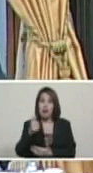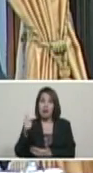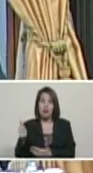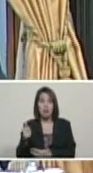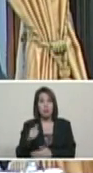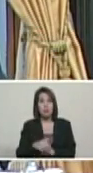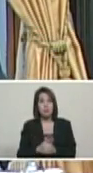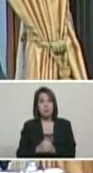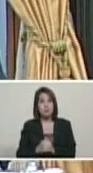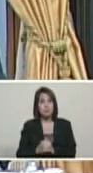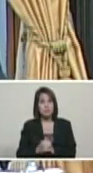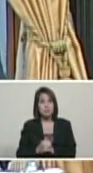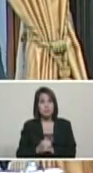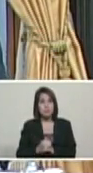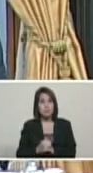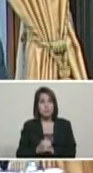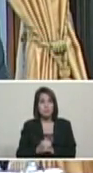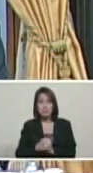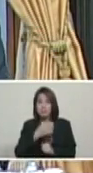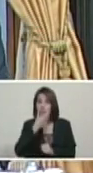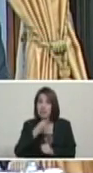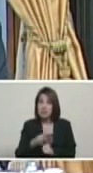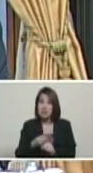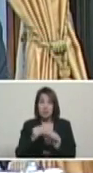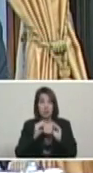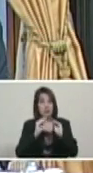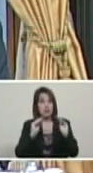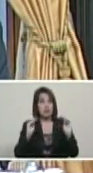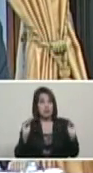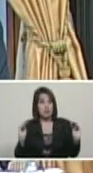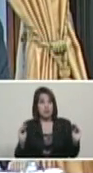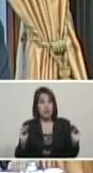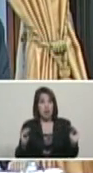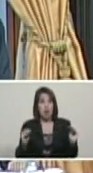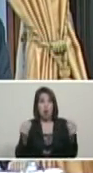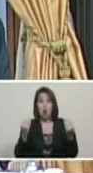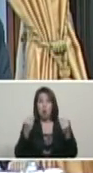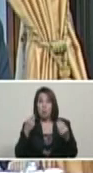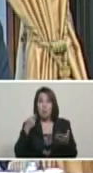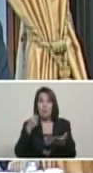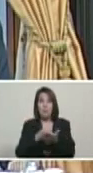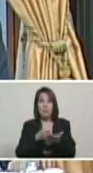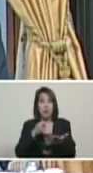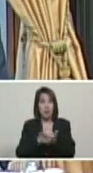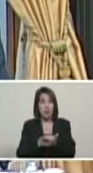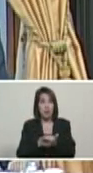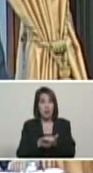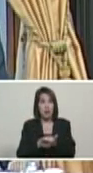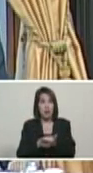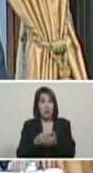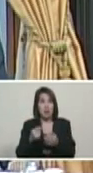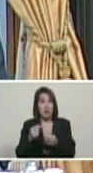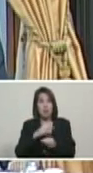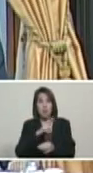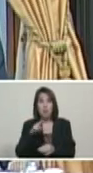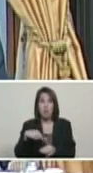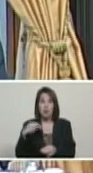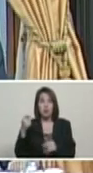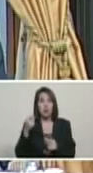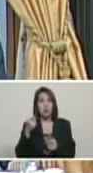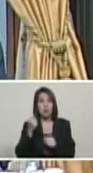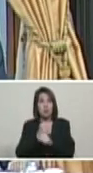diciembre. Ya se anunciará en el mes de diciembre el pago del diferencial de los aguinaldos de nuestros